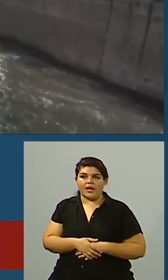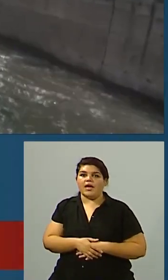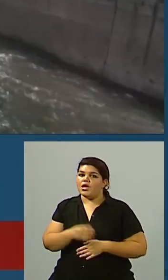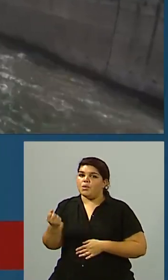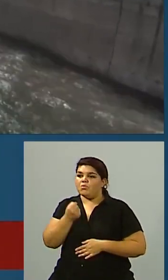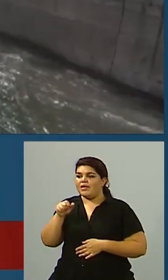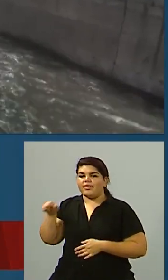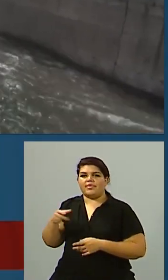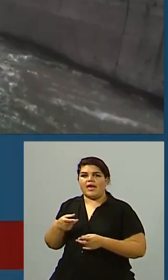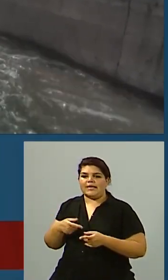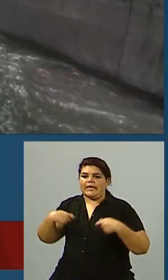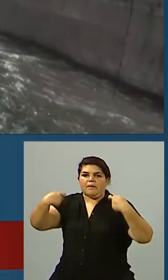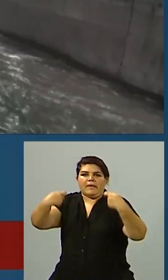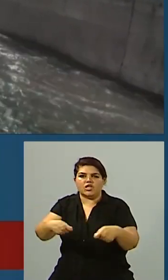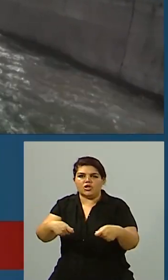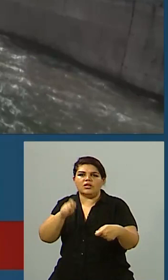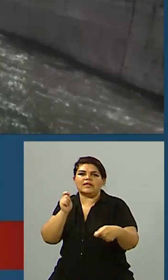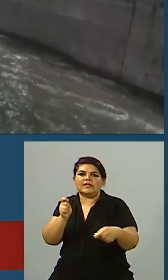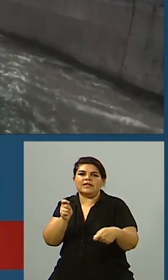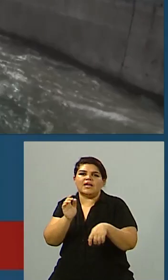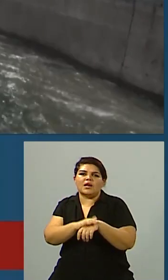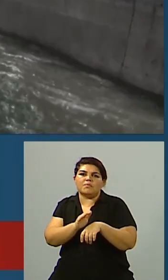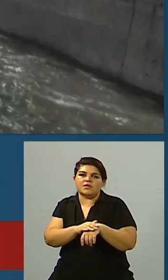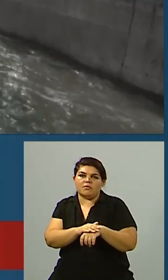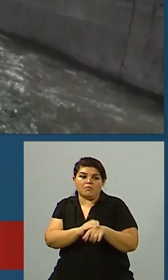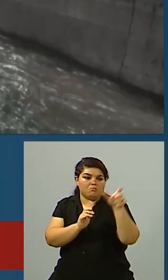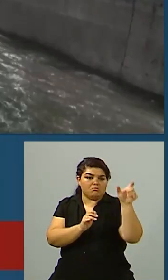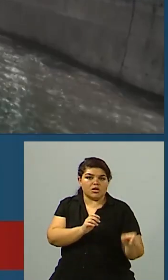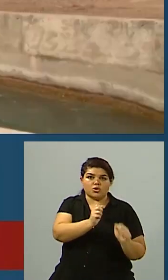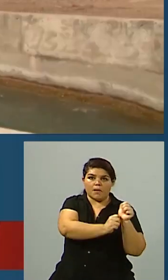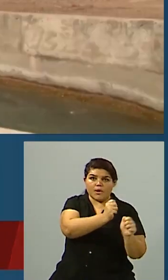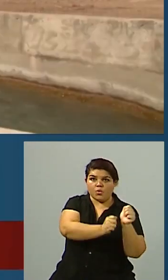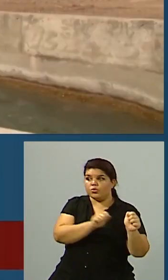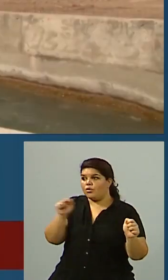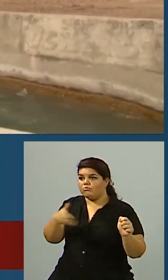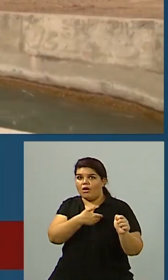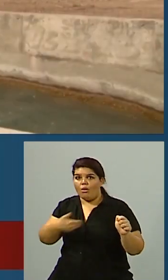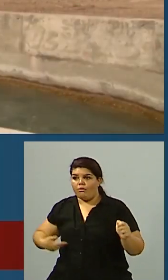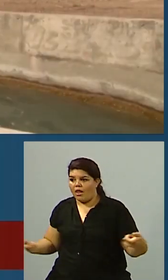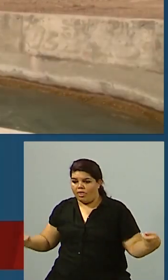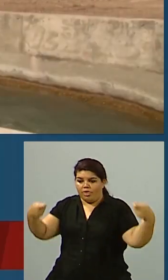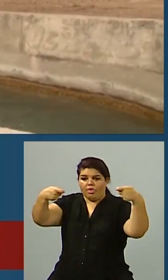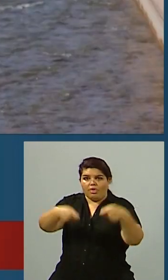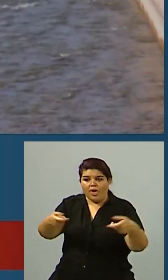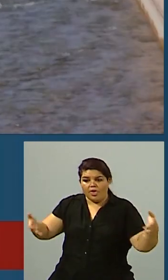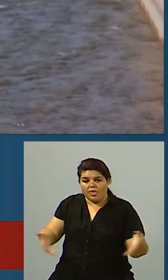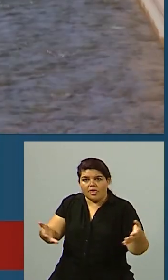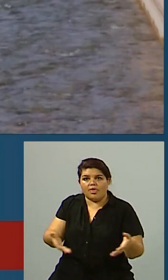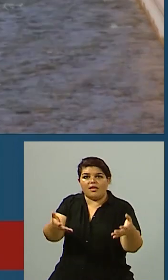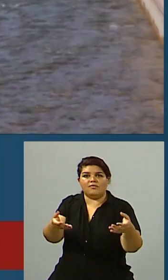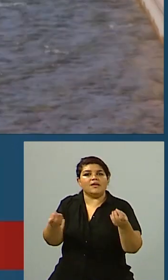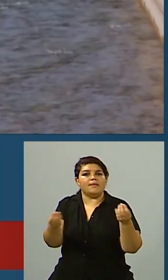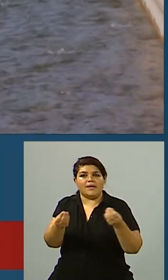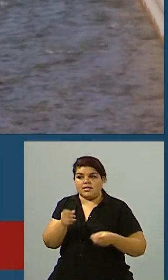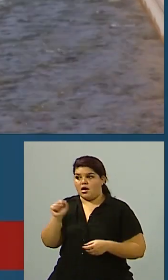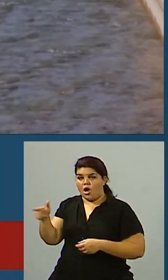provincia. Sí, es un juego que hay que hacerlo entre las dos partes, entre el Estado, que debe generar la infraestructura necesaria para